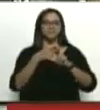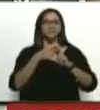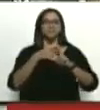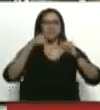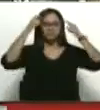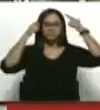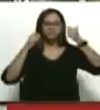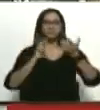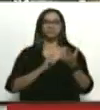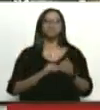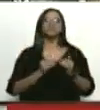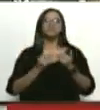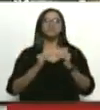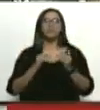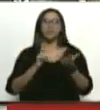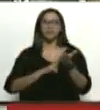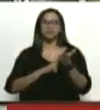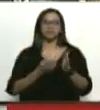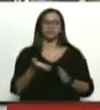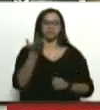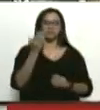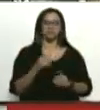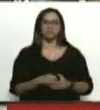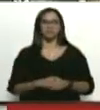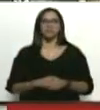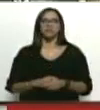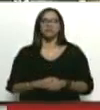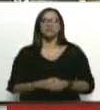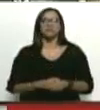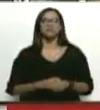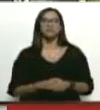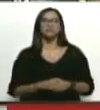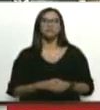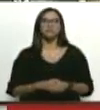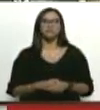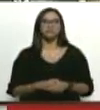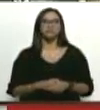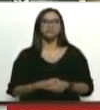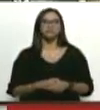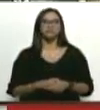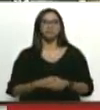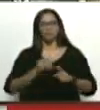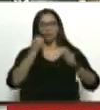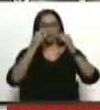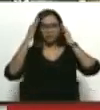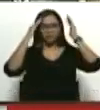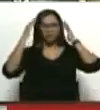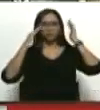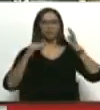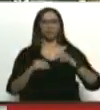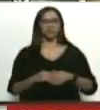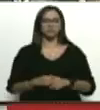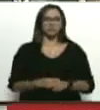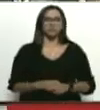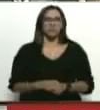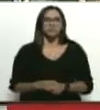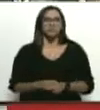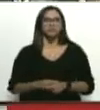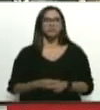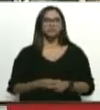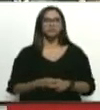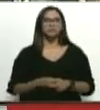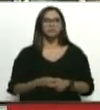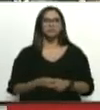Numeral, chavismo moral en alto. En alto. Bueno, ya saludé, ya dije eso, necesario